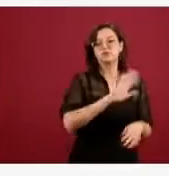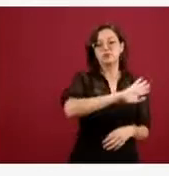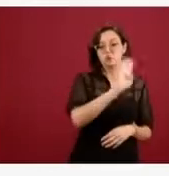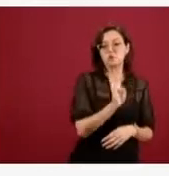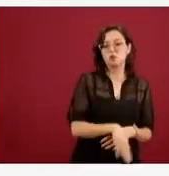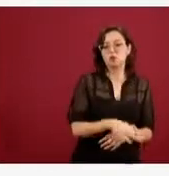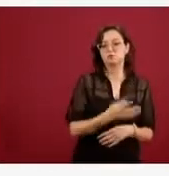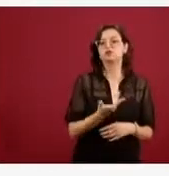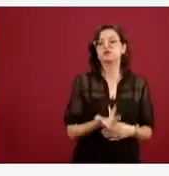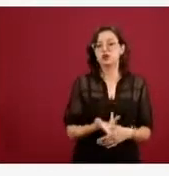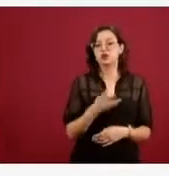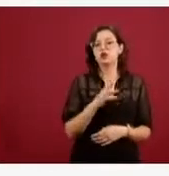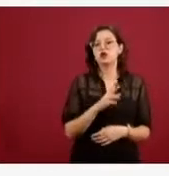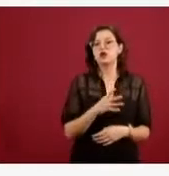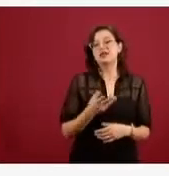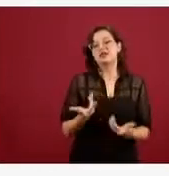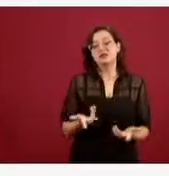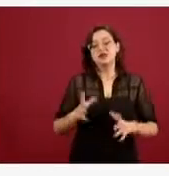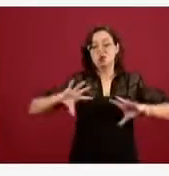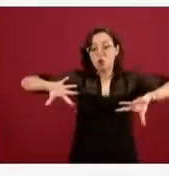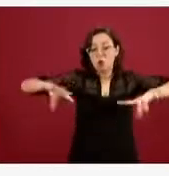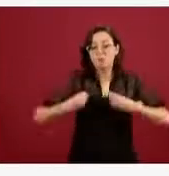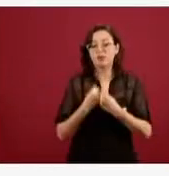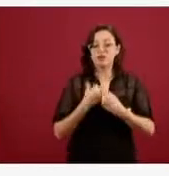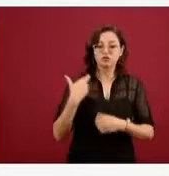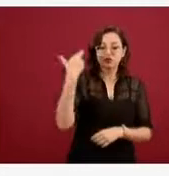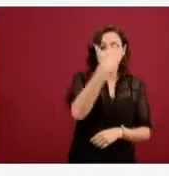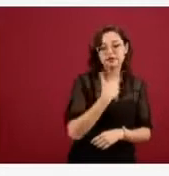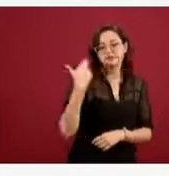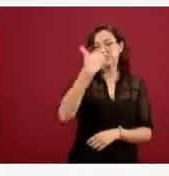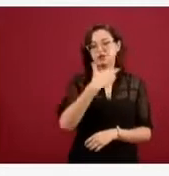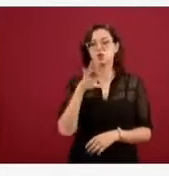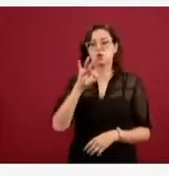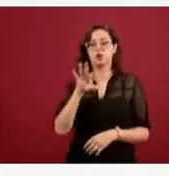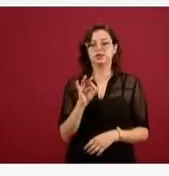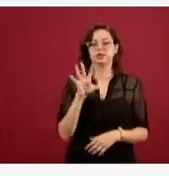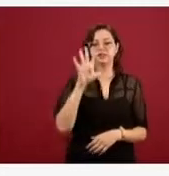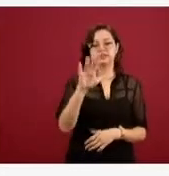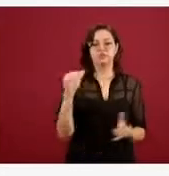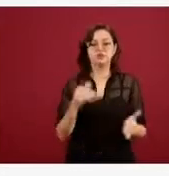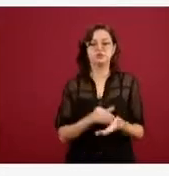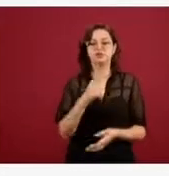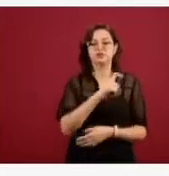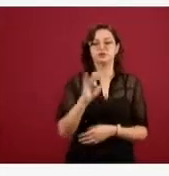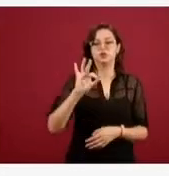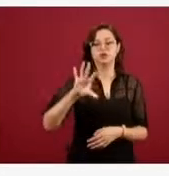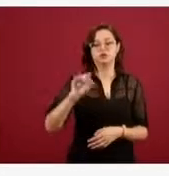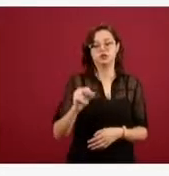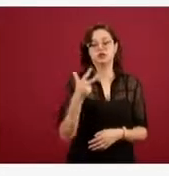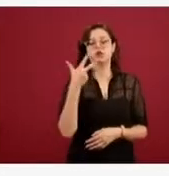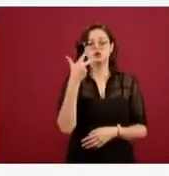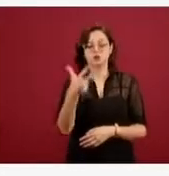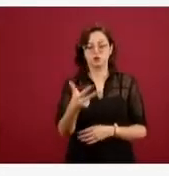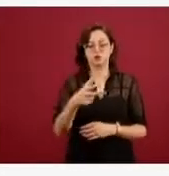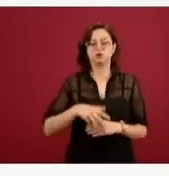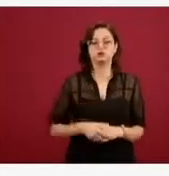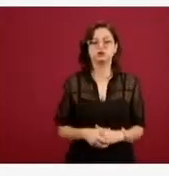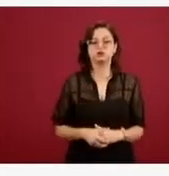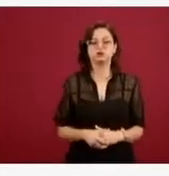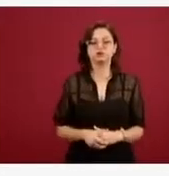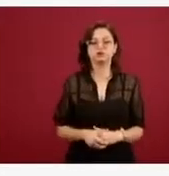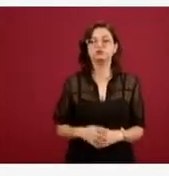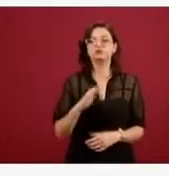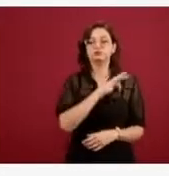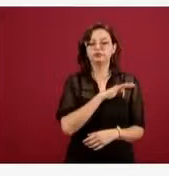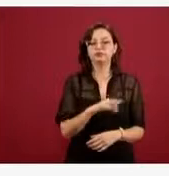de 45,000 personas que hasta el momento en México han sido estudiadas como casos sospechosos de la enfermedad.